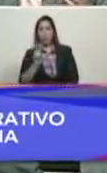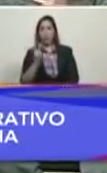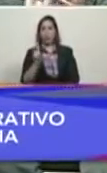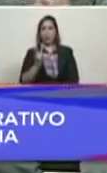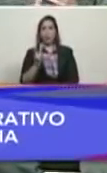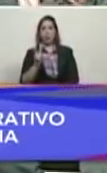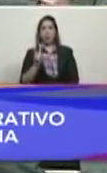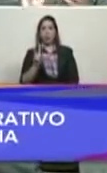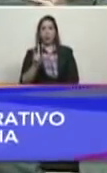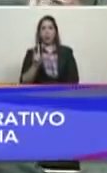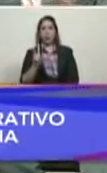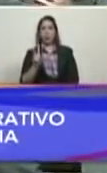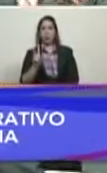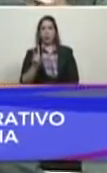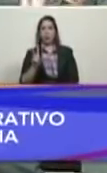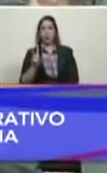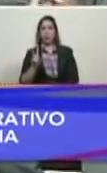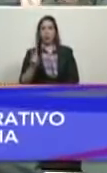al costo que fuera.